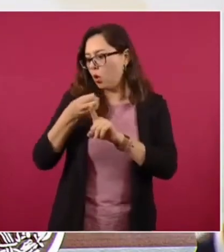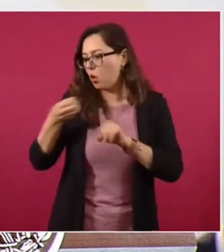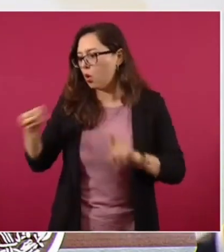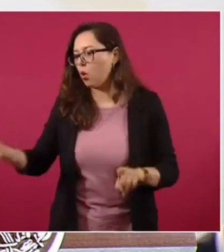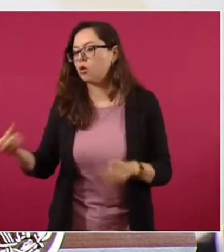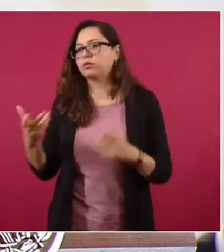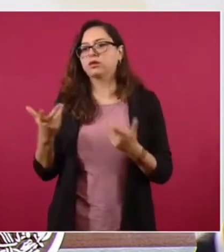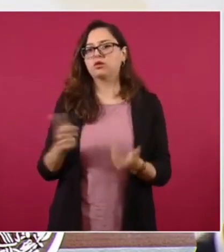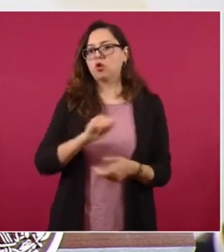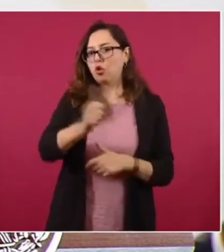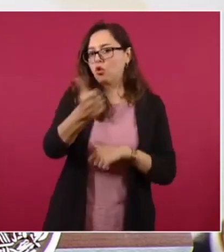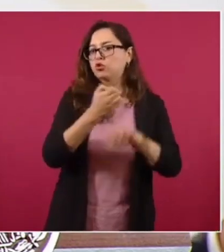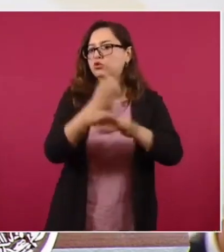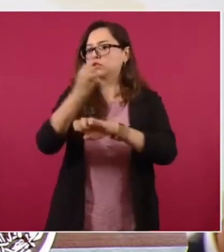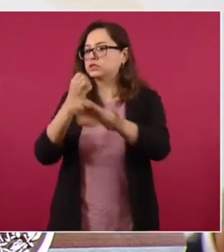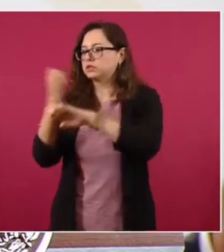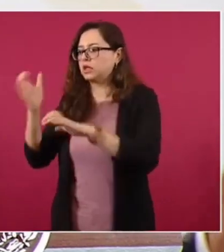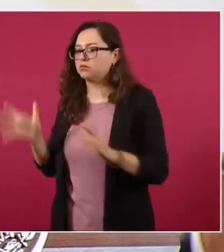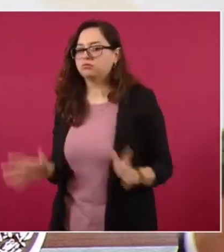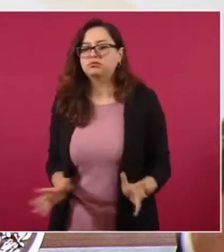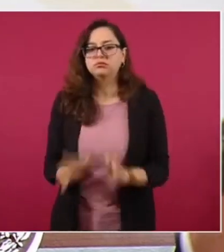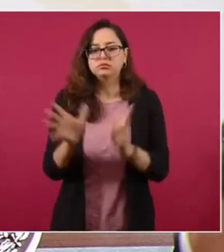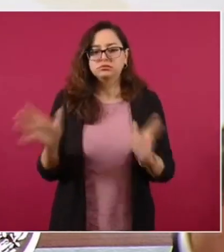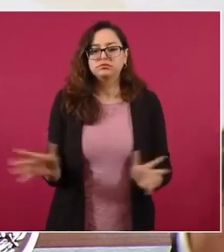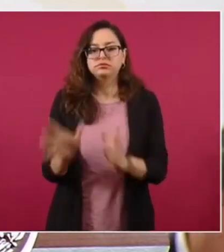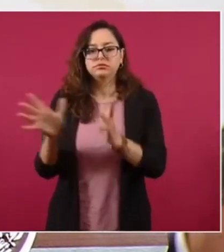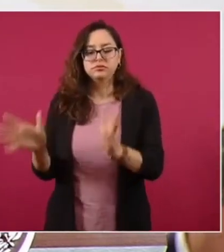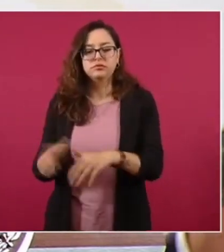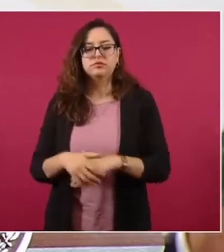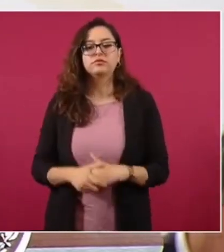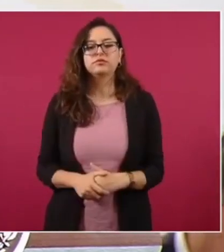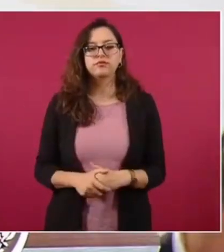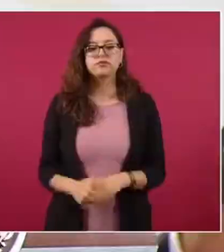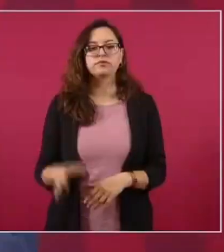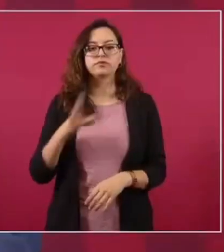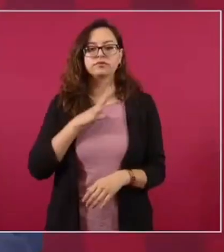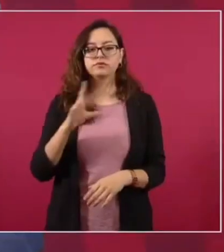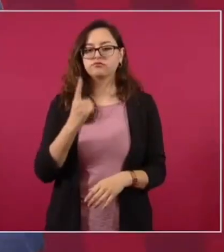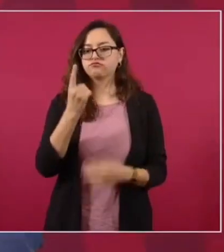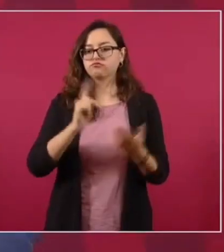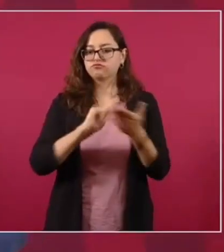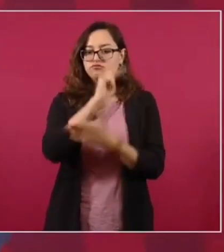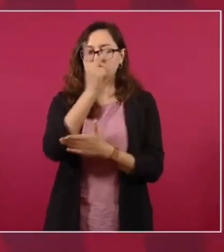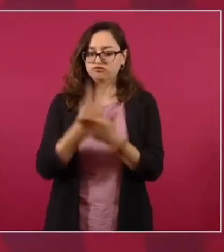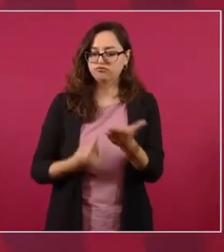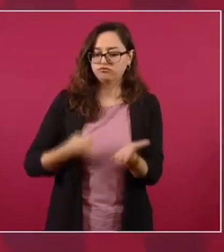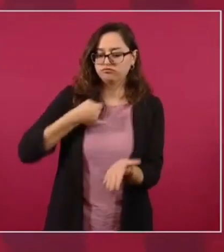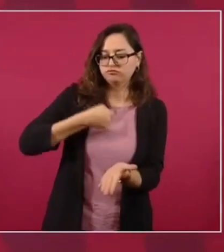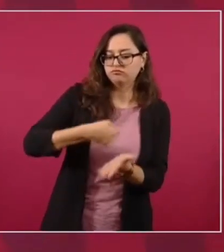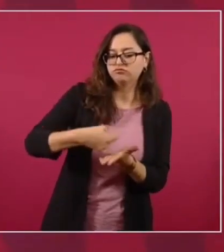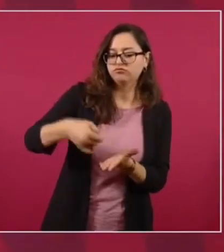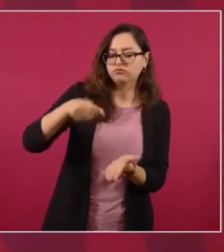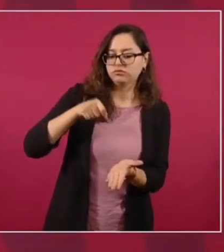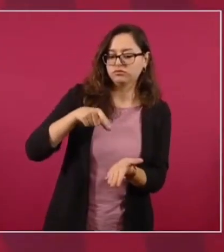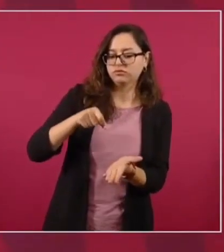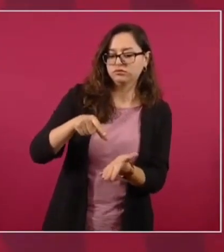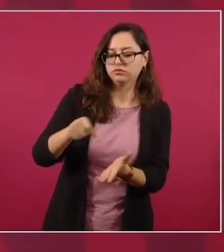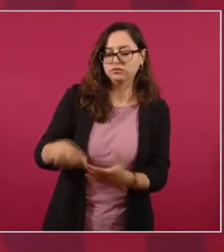diversificando. Hay un programa que se llama Sembrando Vida,